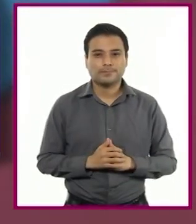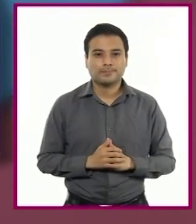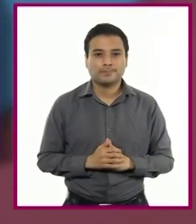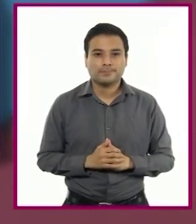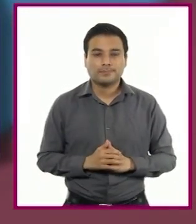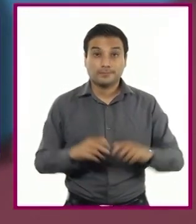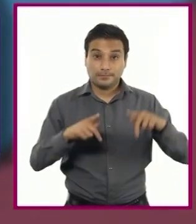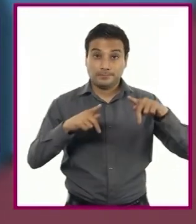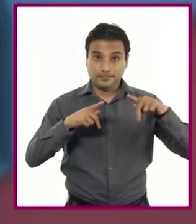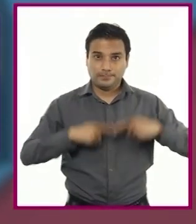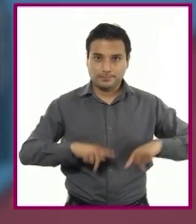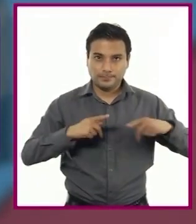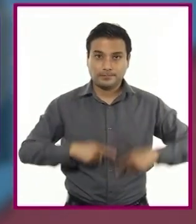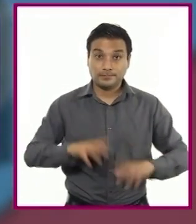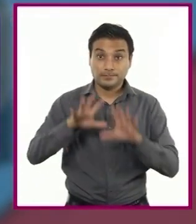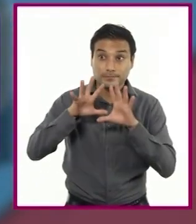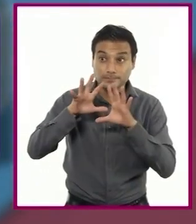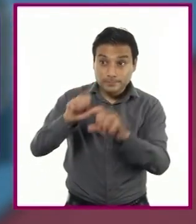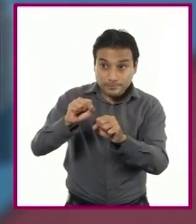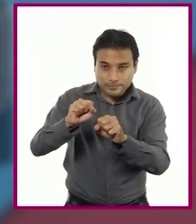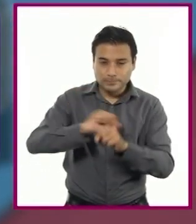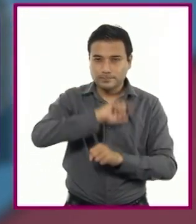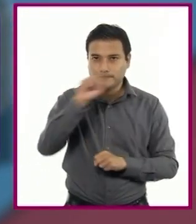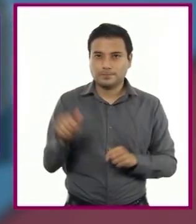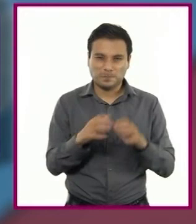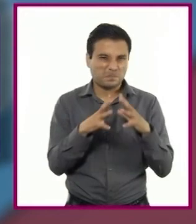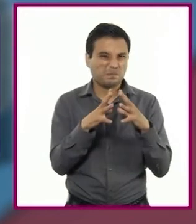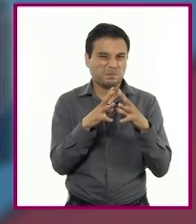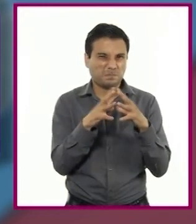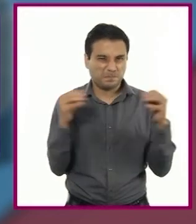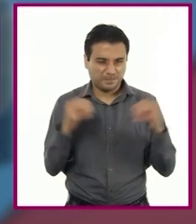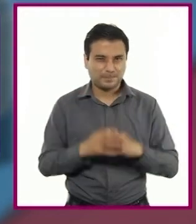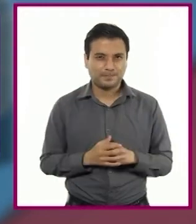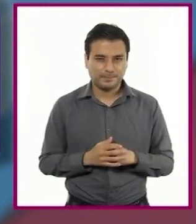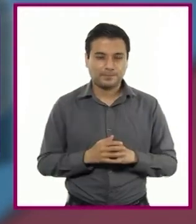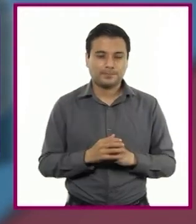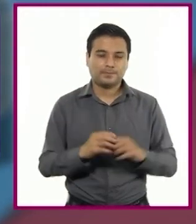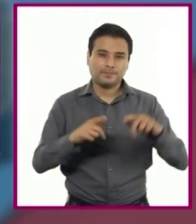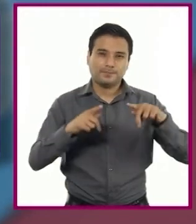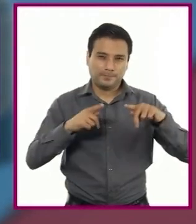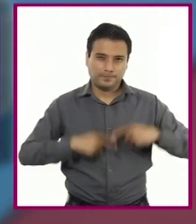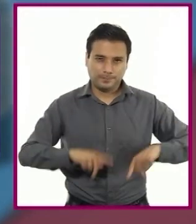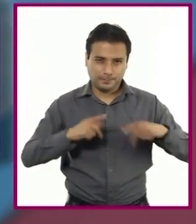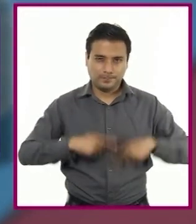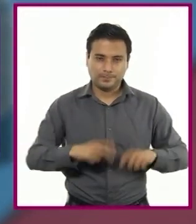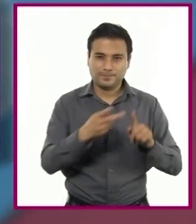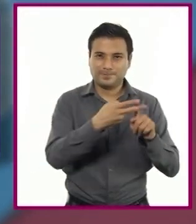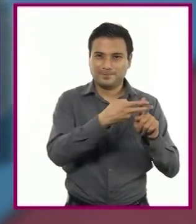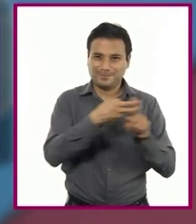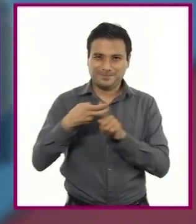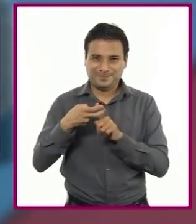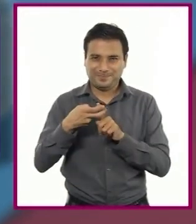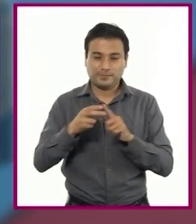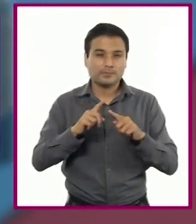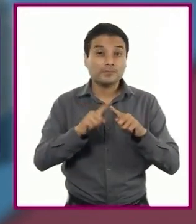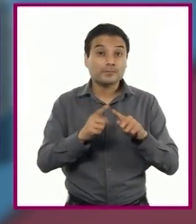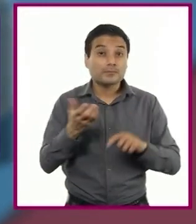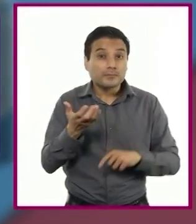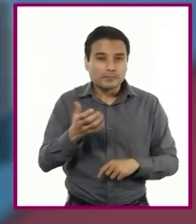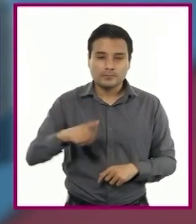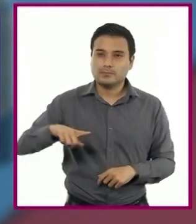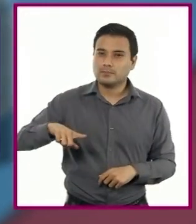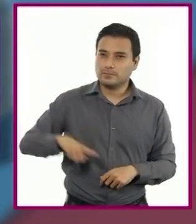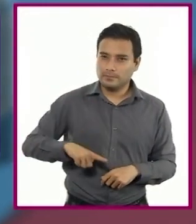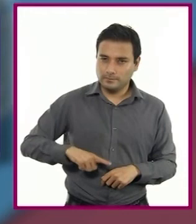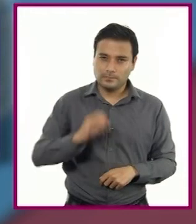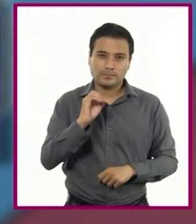Desaparición forzada de personas. Detención o secuestro de personas por un Estado o una